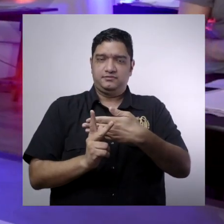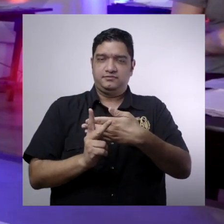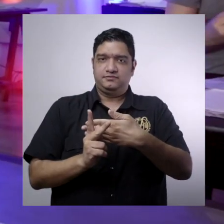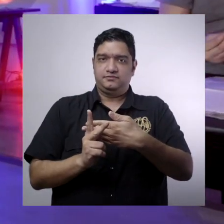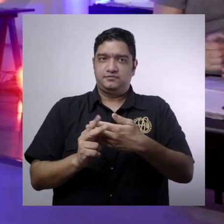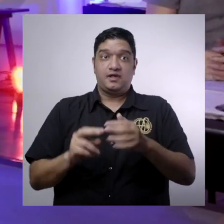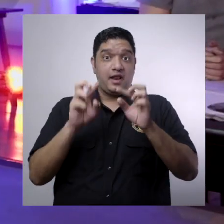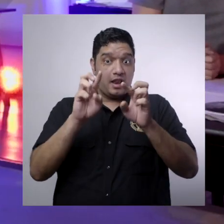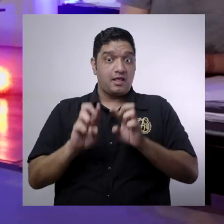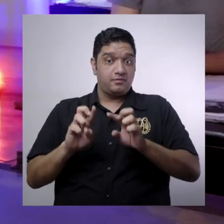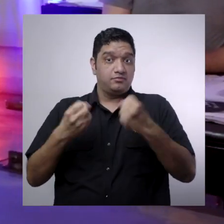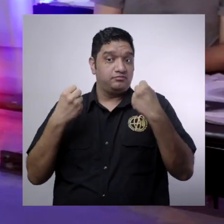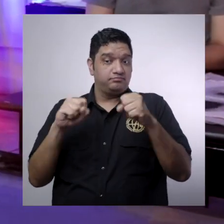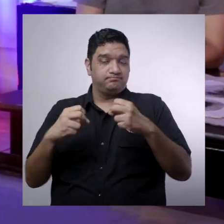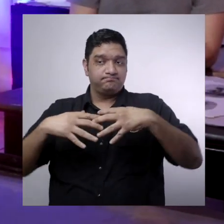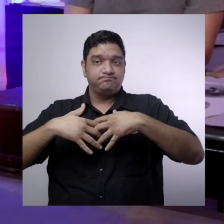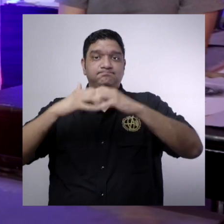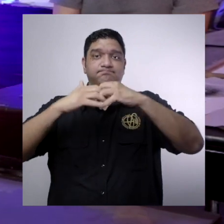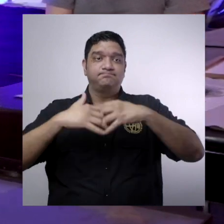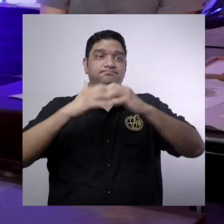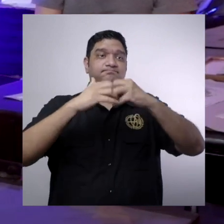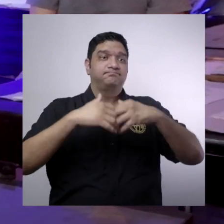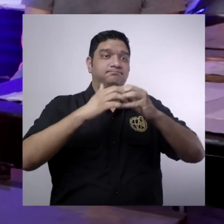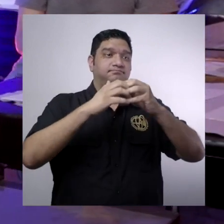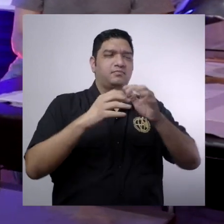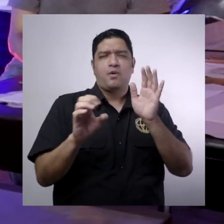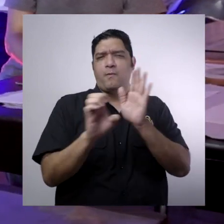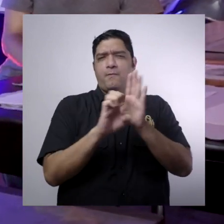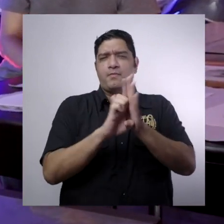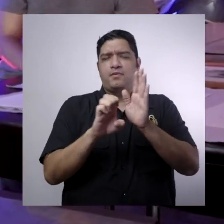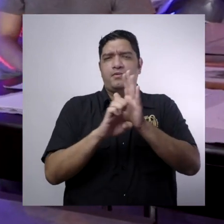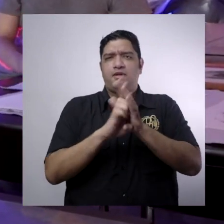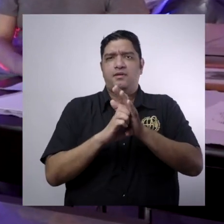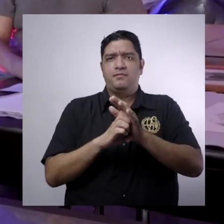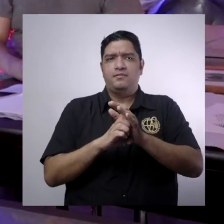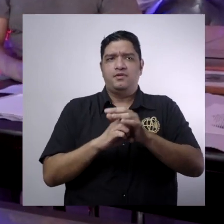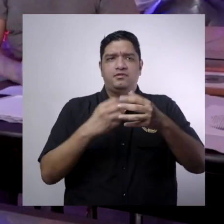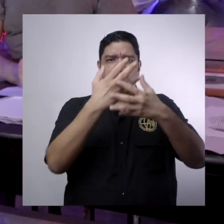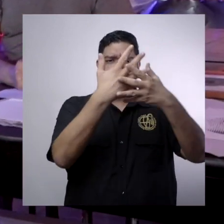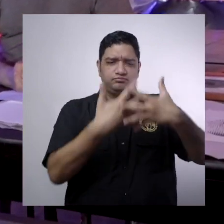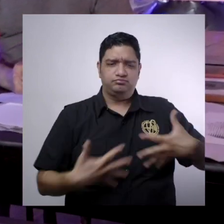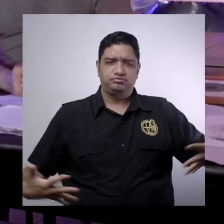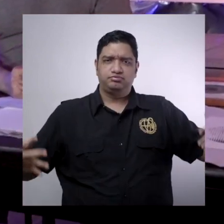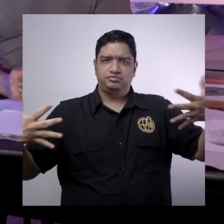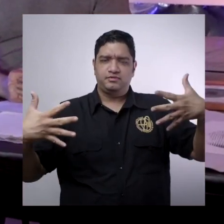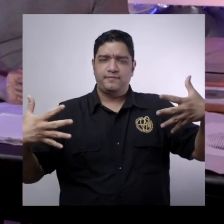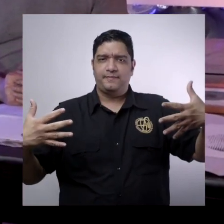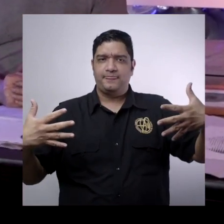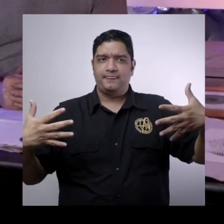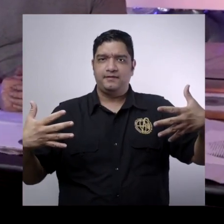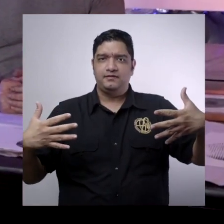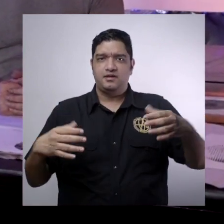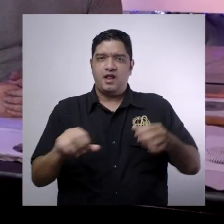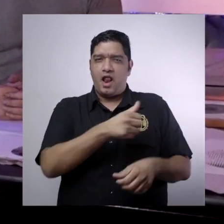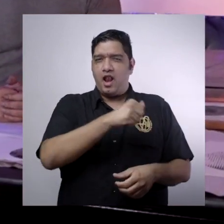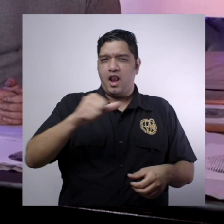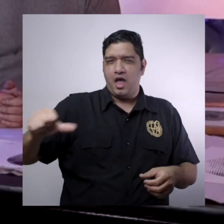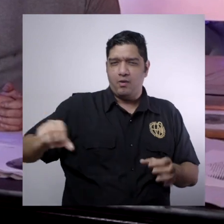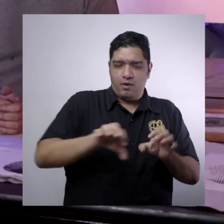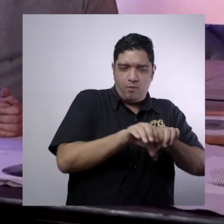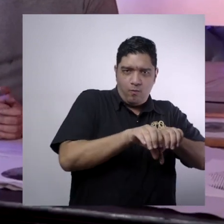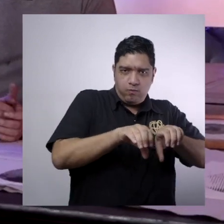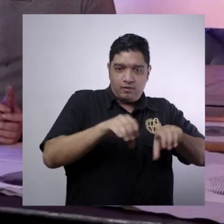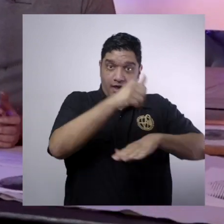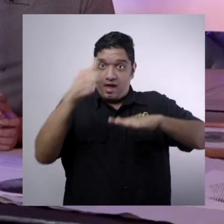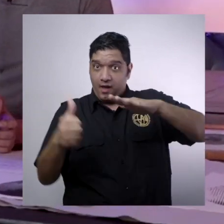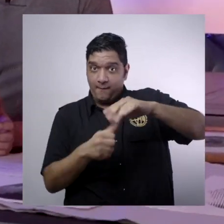que el hombre hace, supongamos en las redes de drenajes, en las redes de distribución de